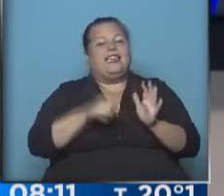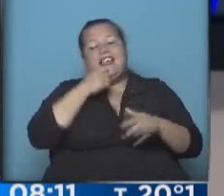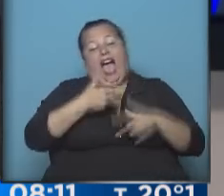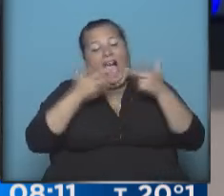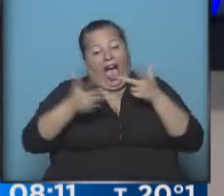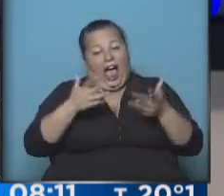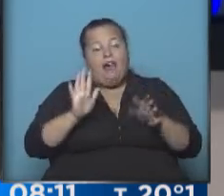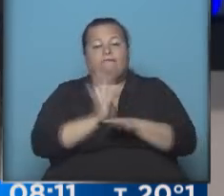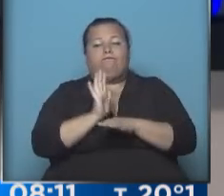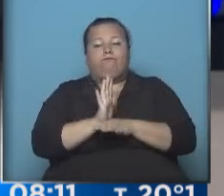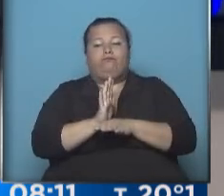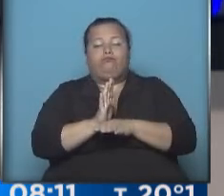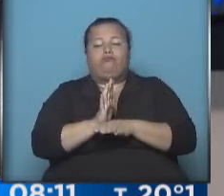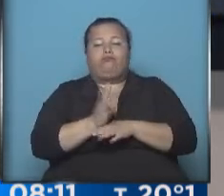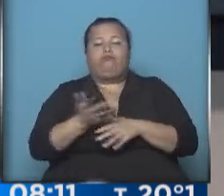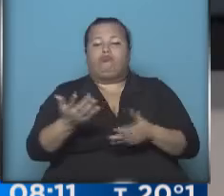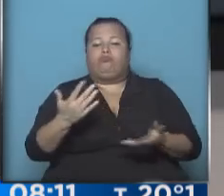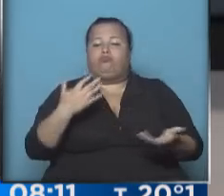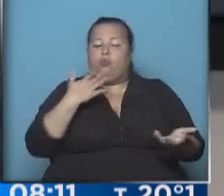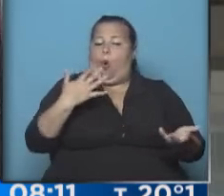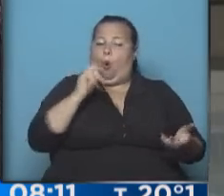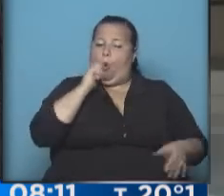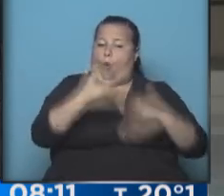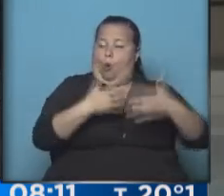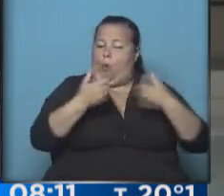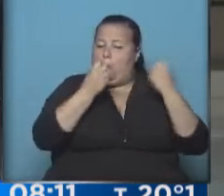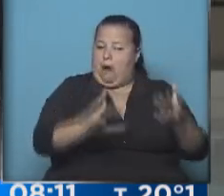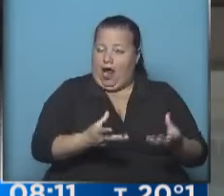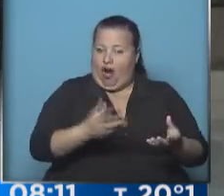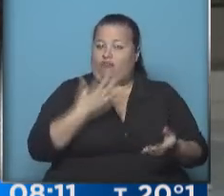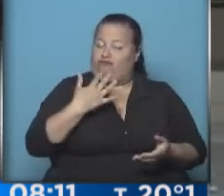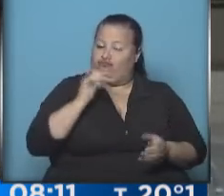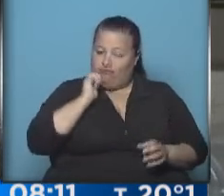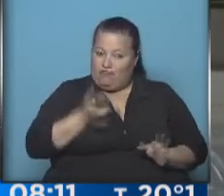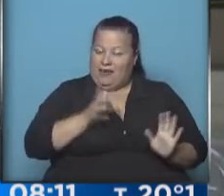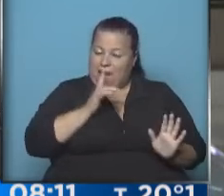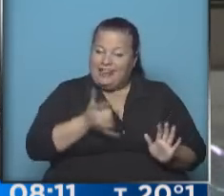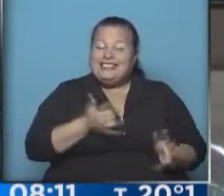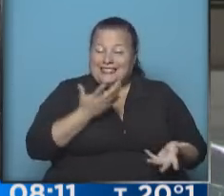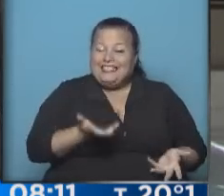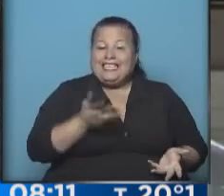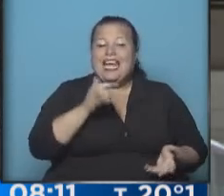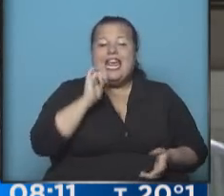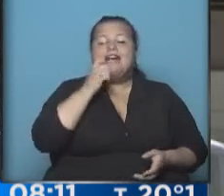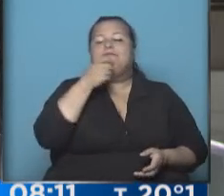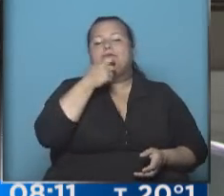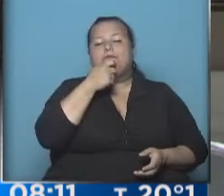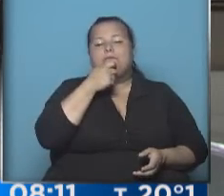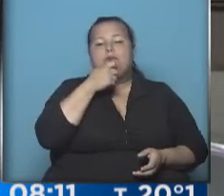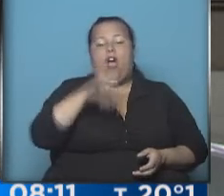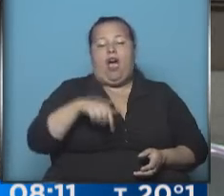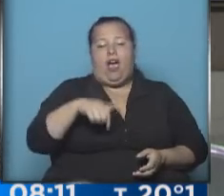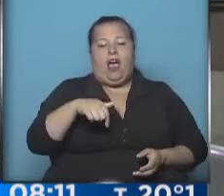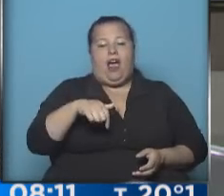así parecen que son muy progresivas muy a favor de claro de quien está